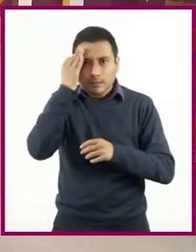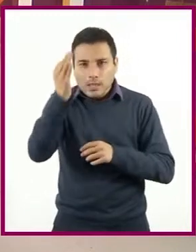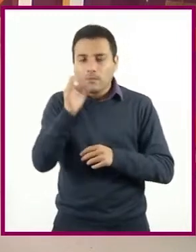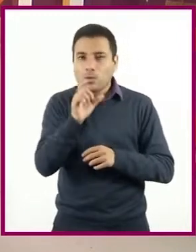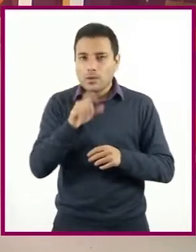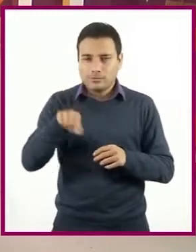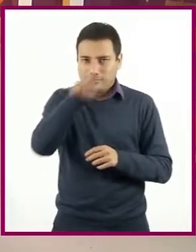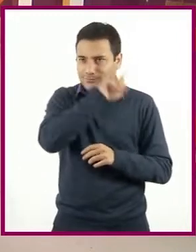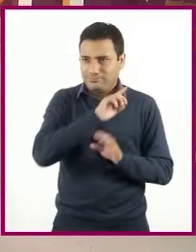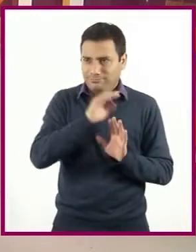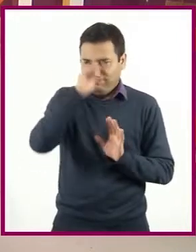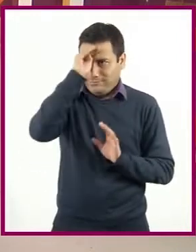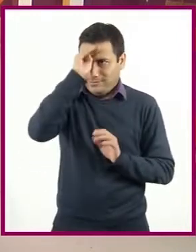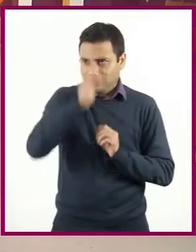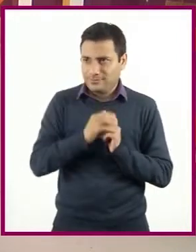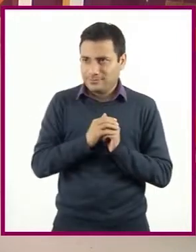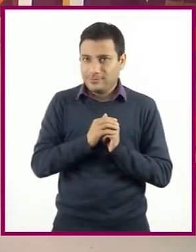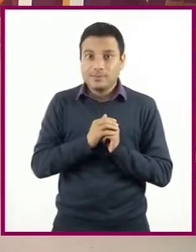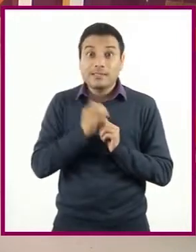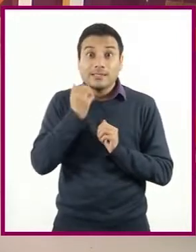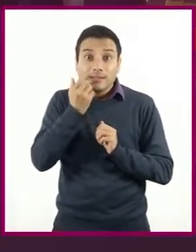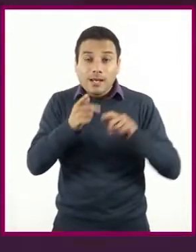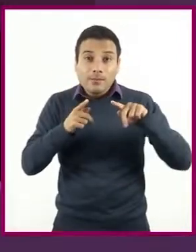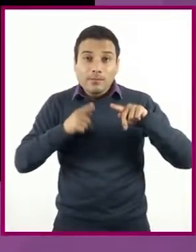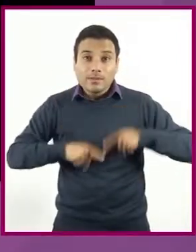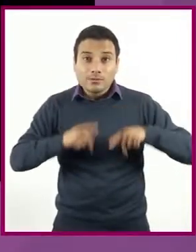viajar y a quiénes les gustaría conocer.